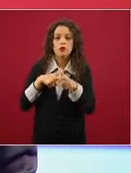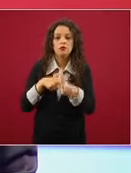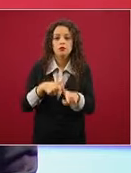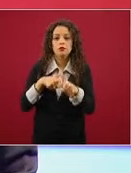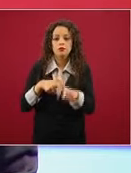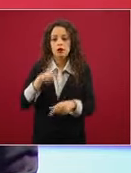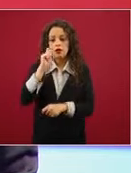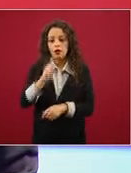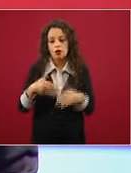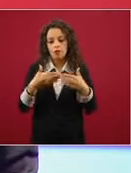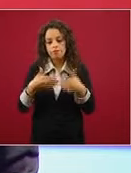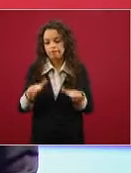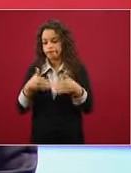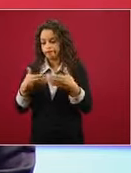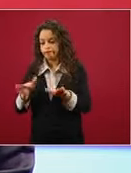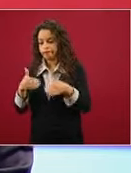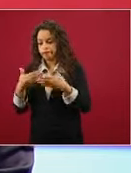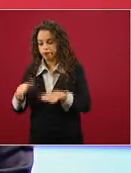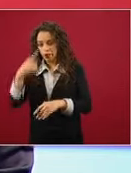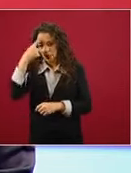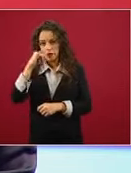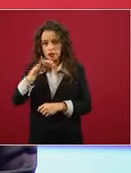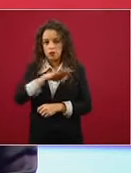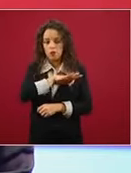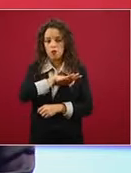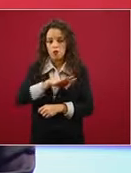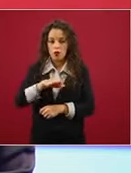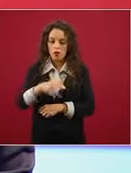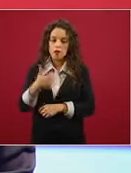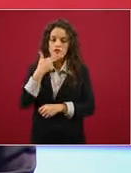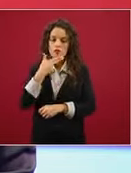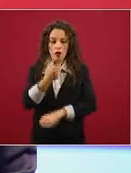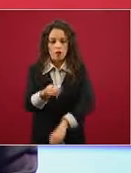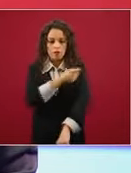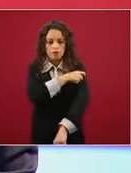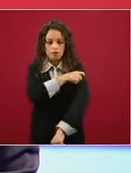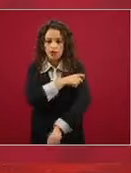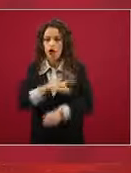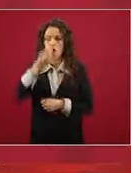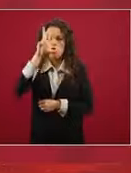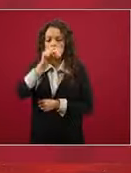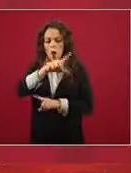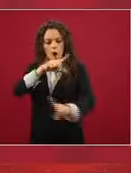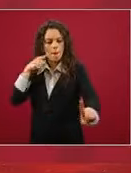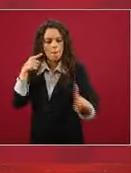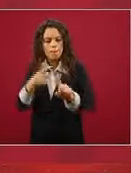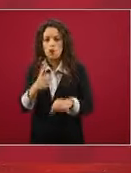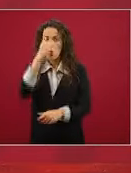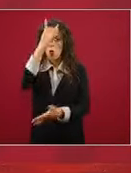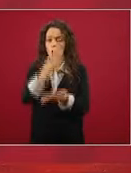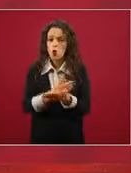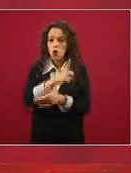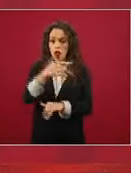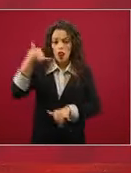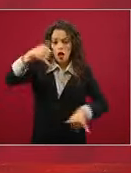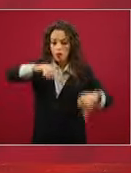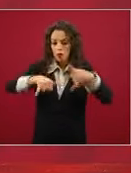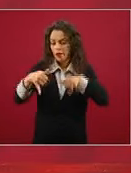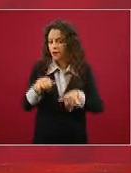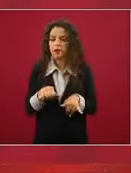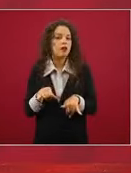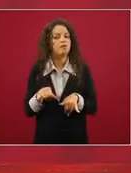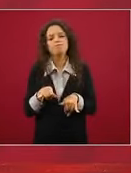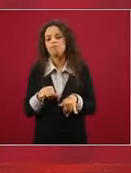colectivos de acceso a vacunas, no negociaciones directas con ningún laboratorio. Esto se explora y lo está explorando el